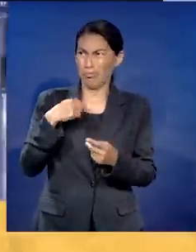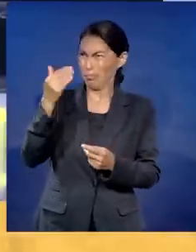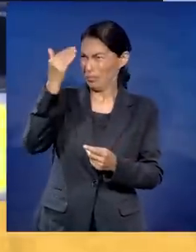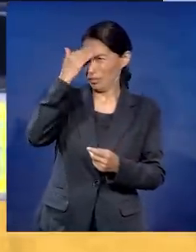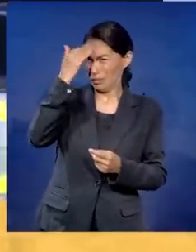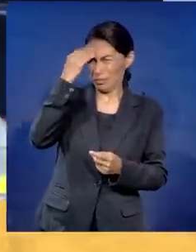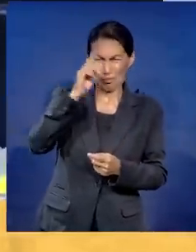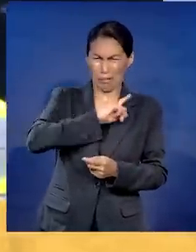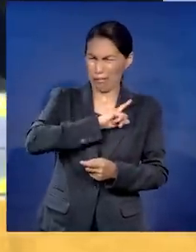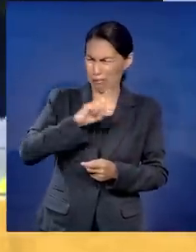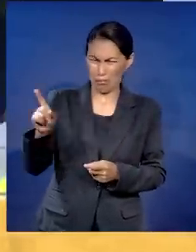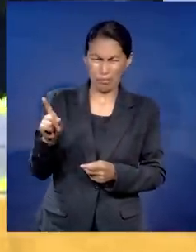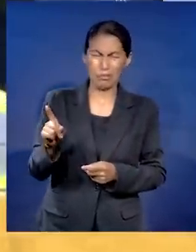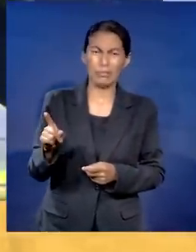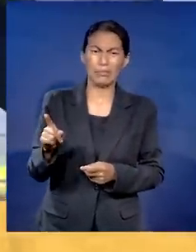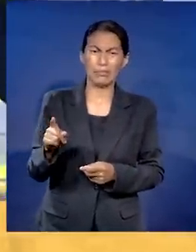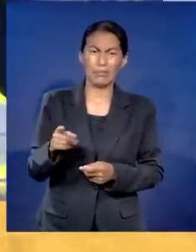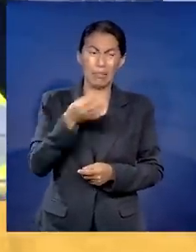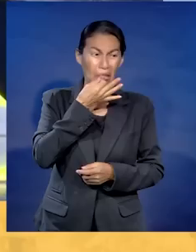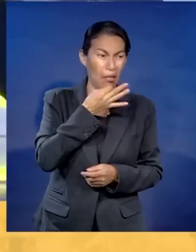es, ¿qué le pasó a Pedro?